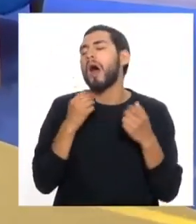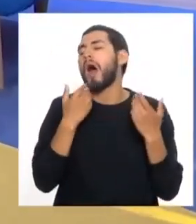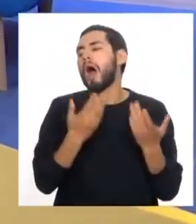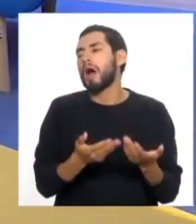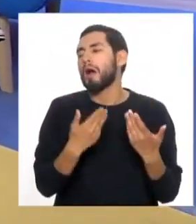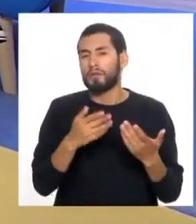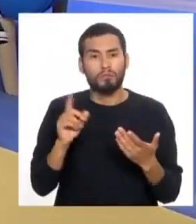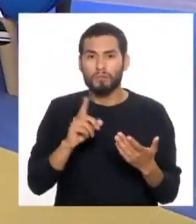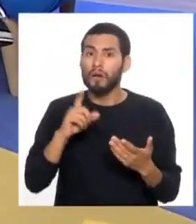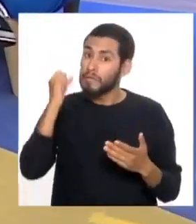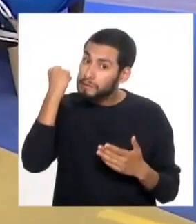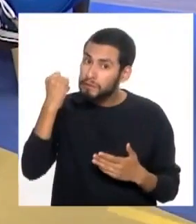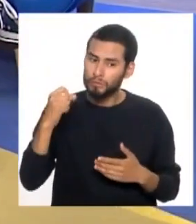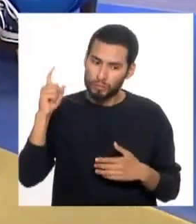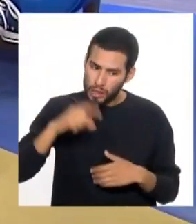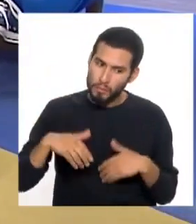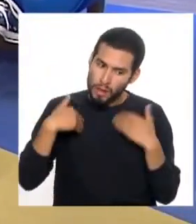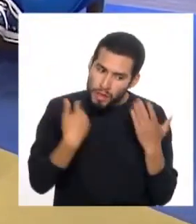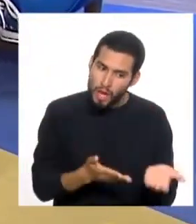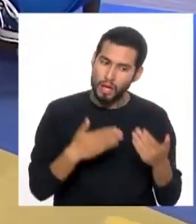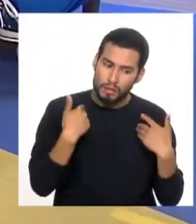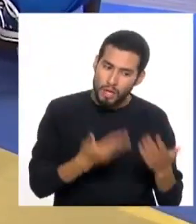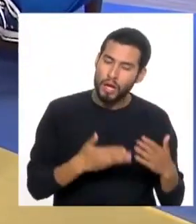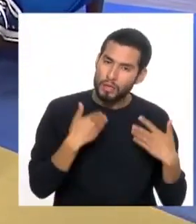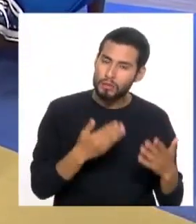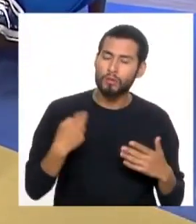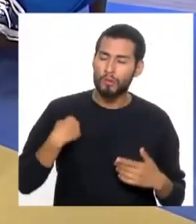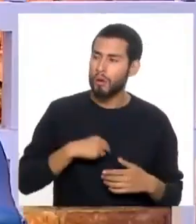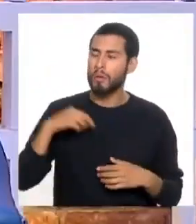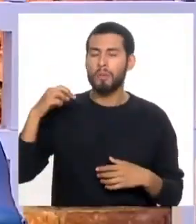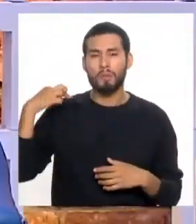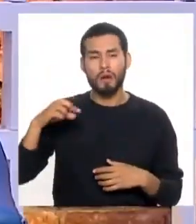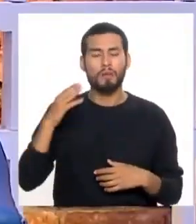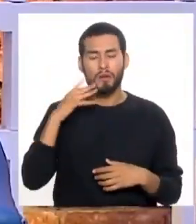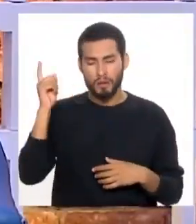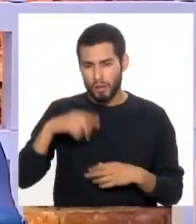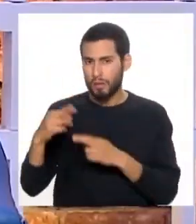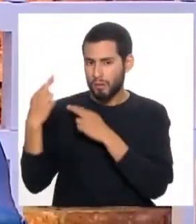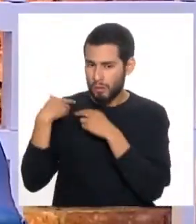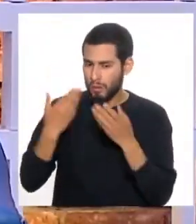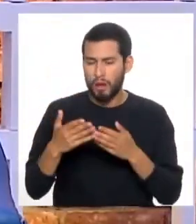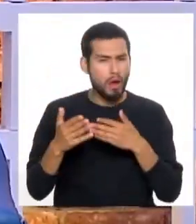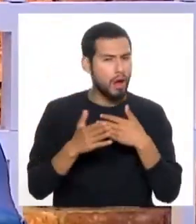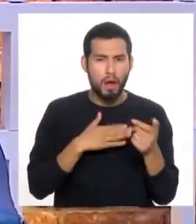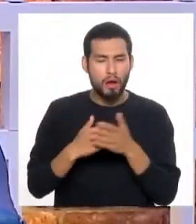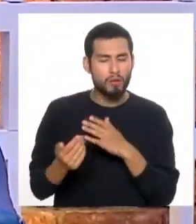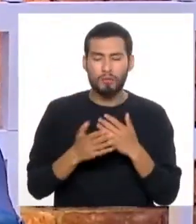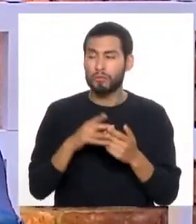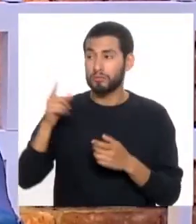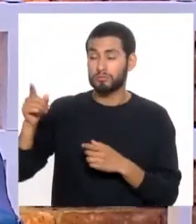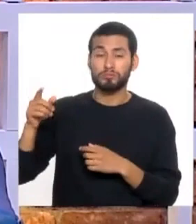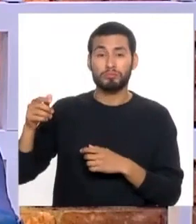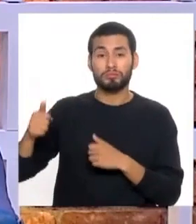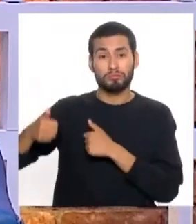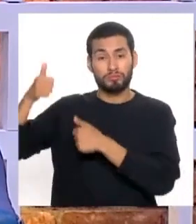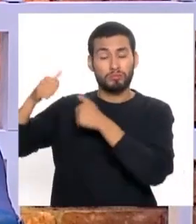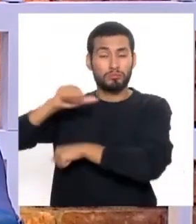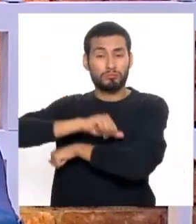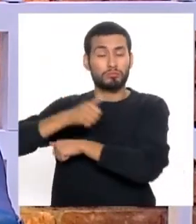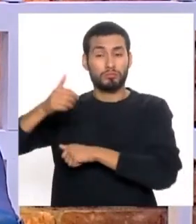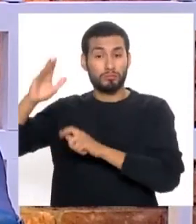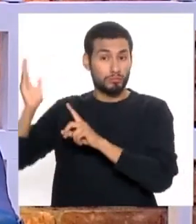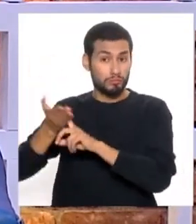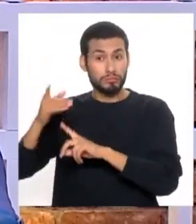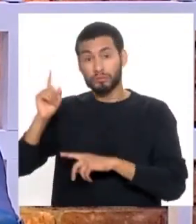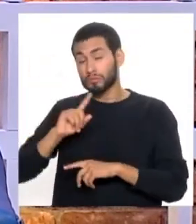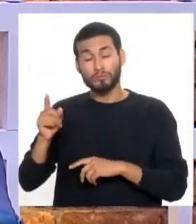los hijos tienen y que los padres tenemos que cumplir, al margen de que las autoridades nos pongan penas o no,